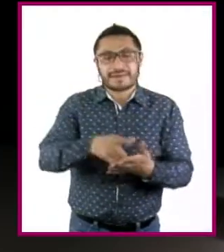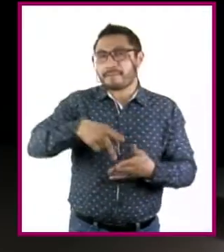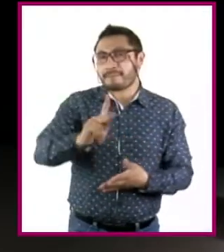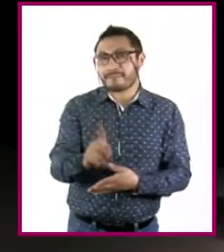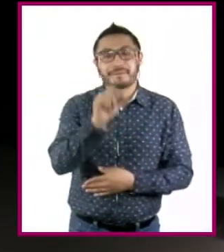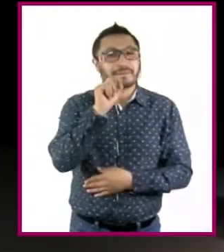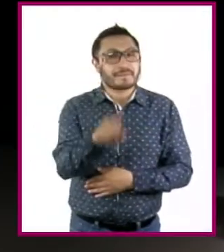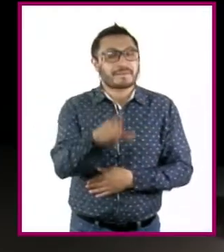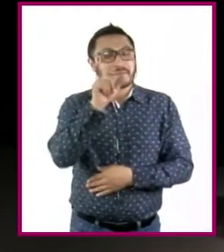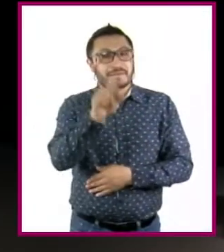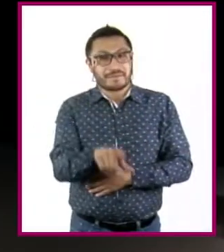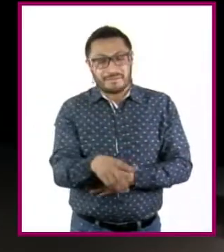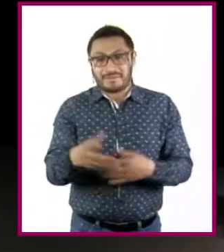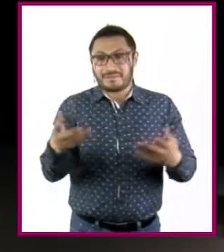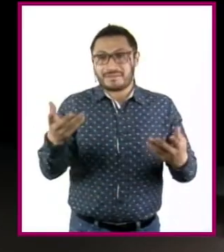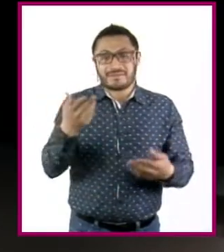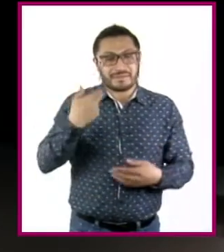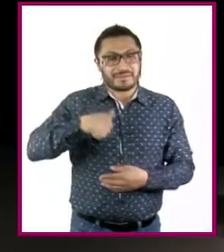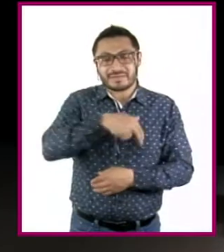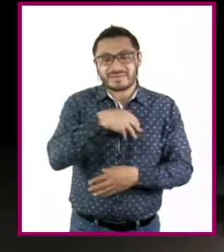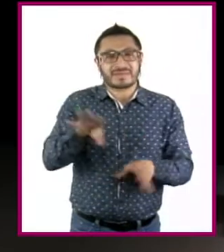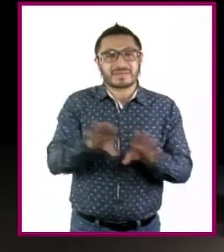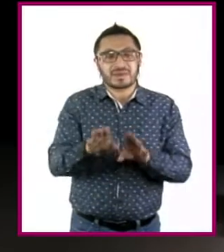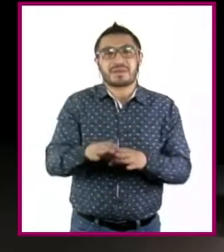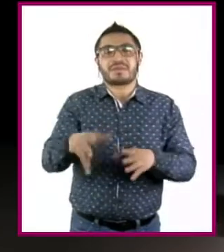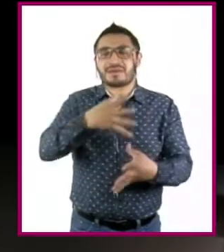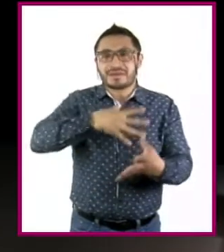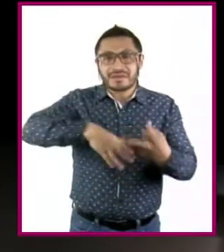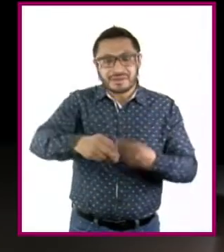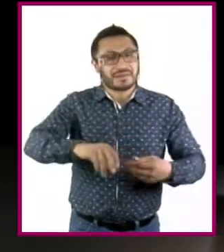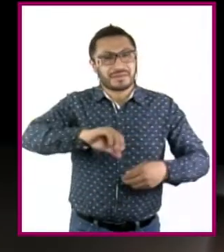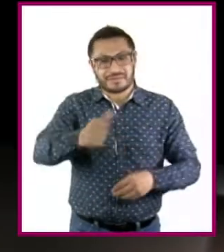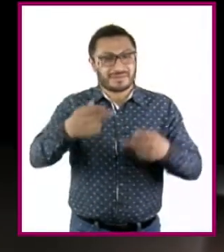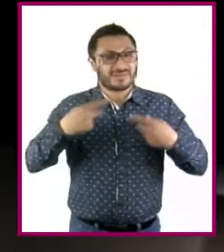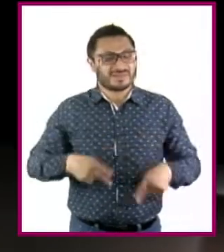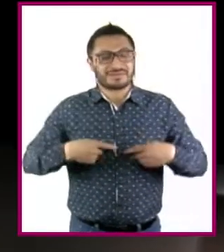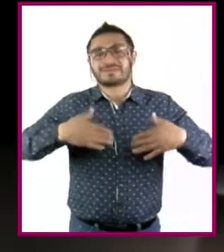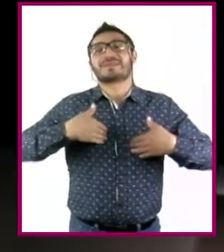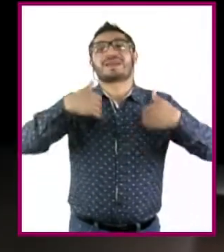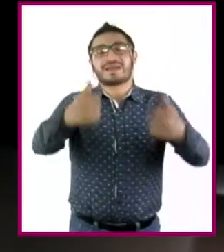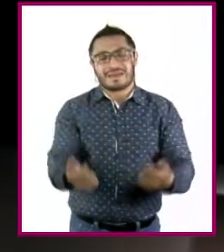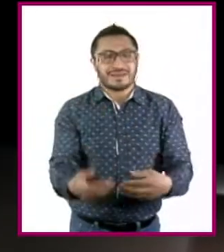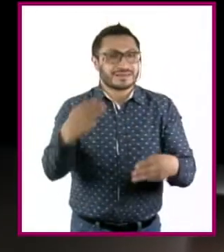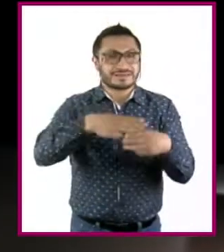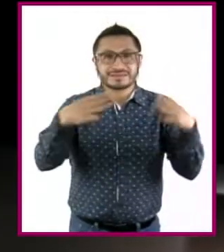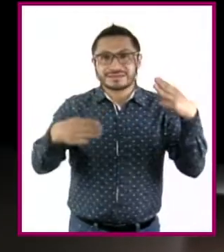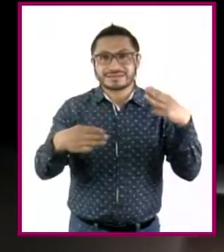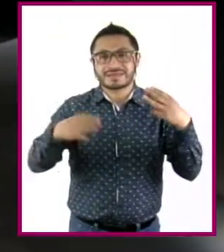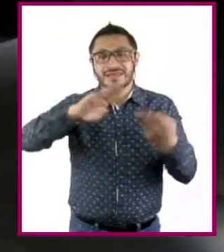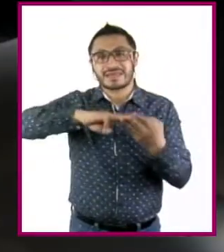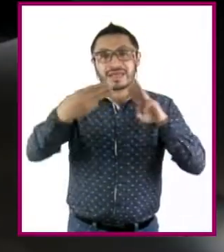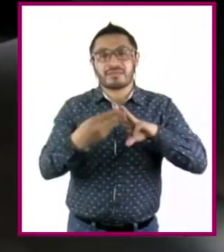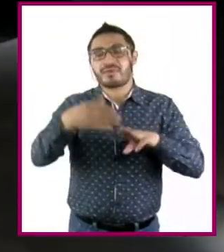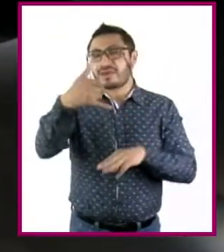también nos permiten ser empáticos con otros seres humanos, tratar de comprender sus motivos y, en esa